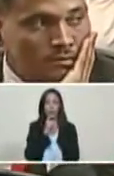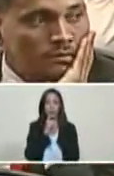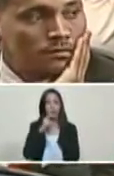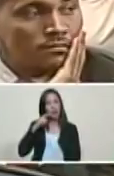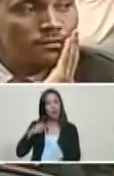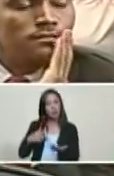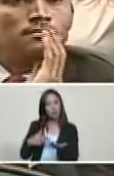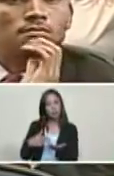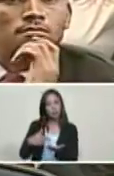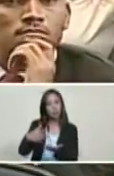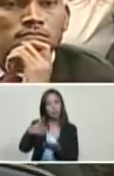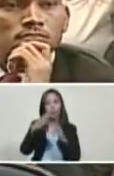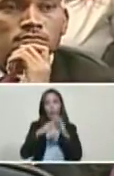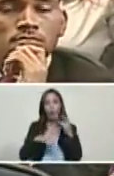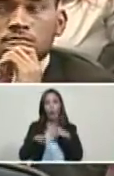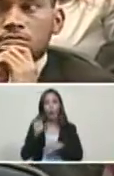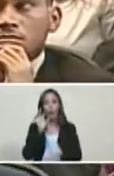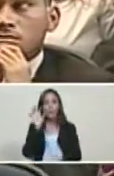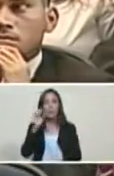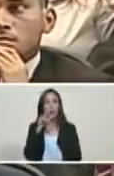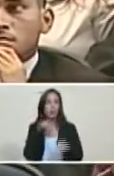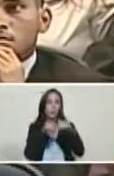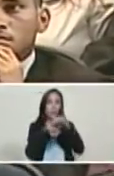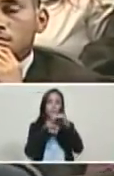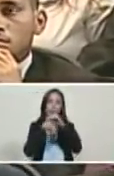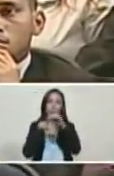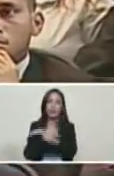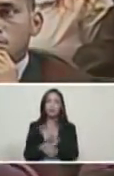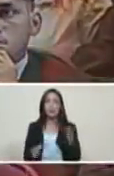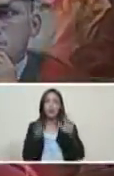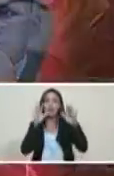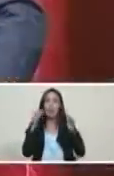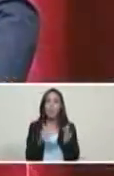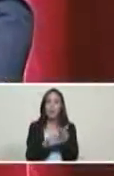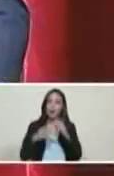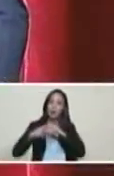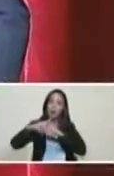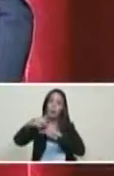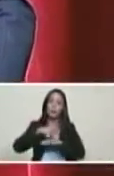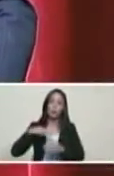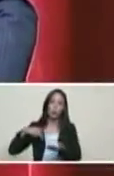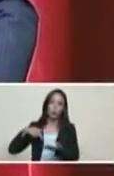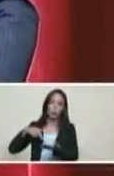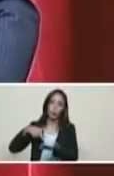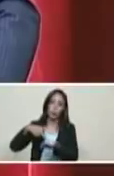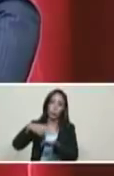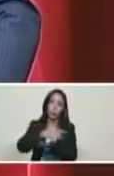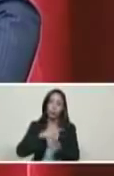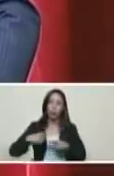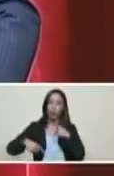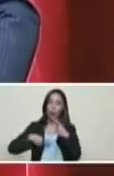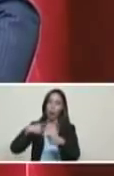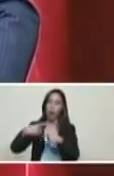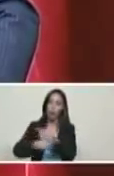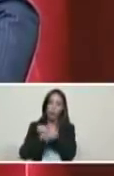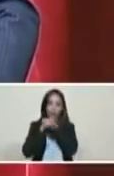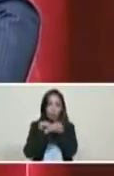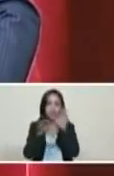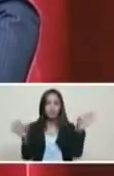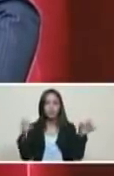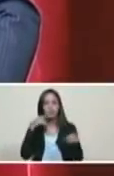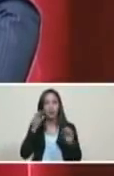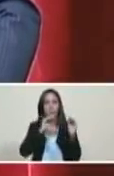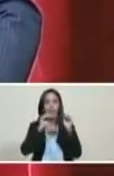recorrer el continente, caminar 10.000 kilómetros sin parar y llevar la independencia a